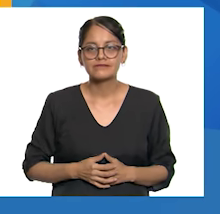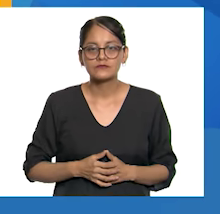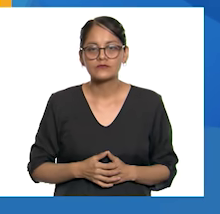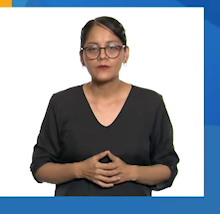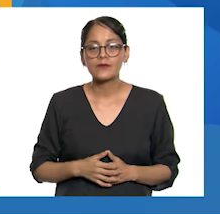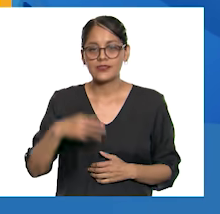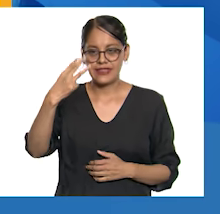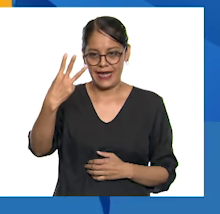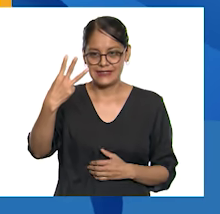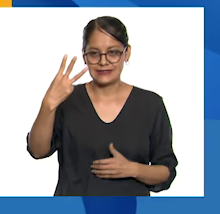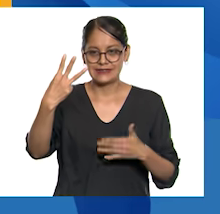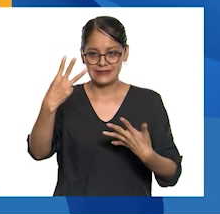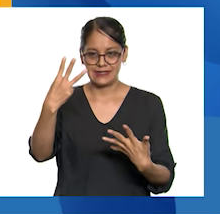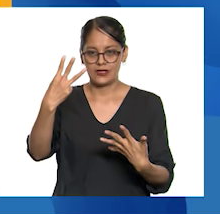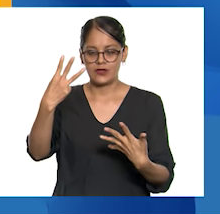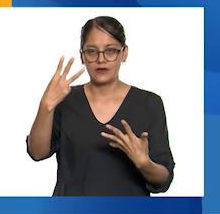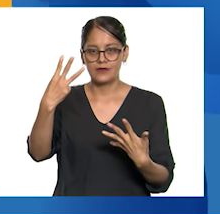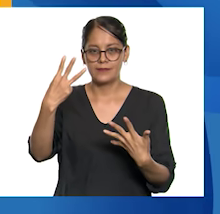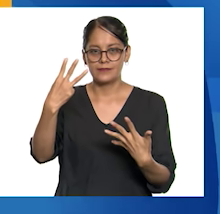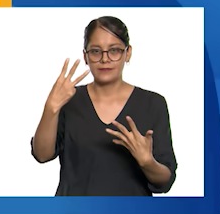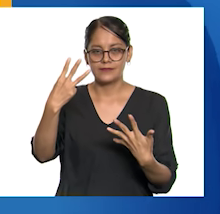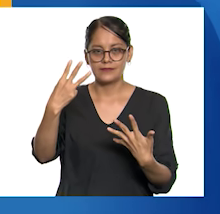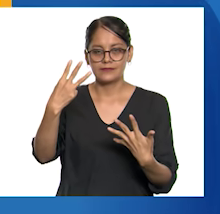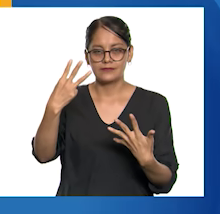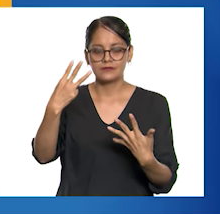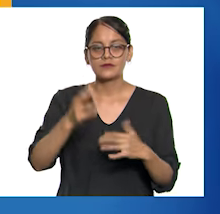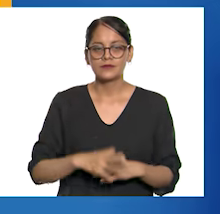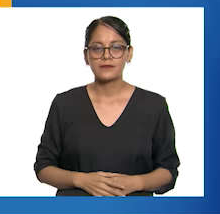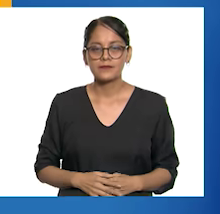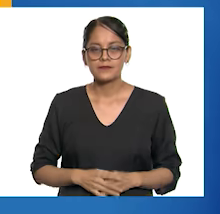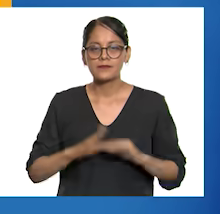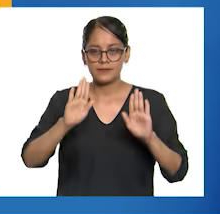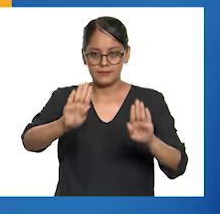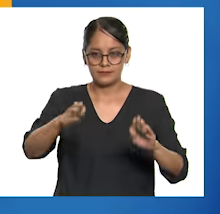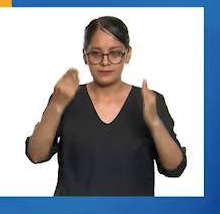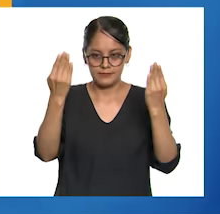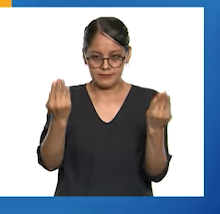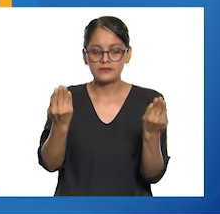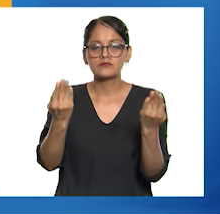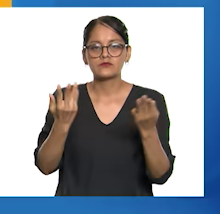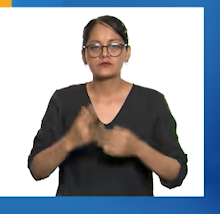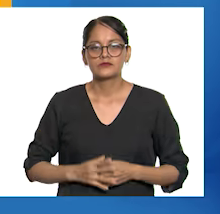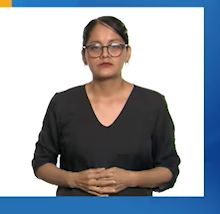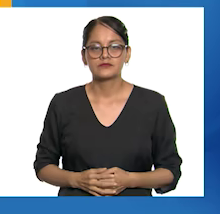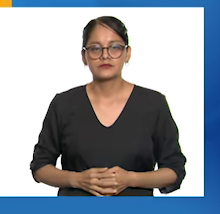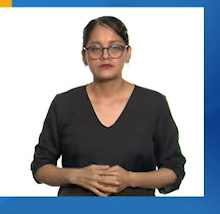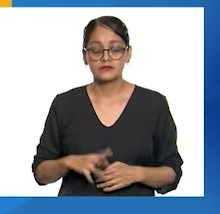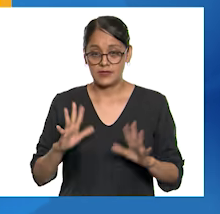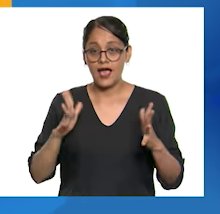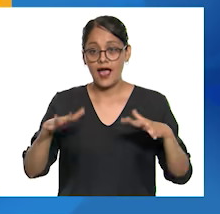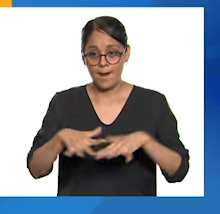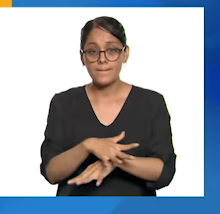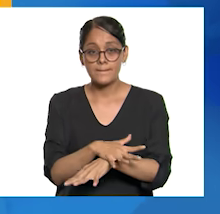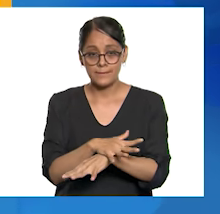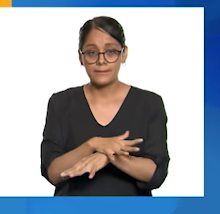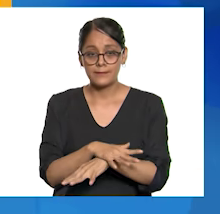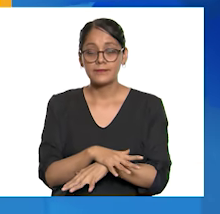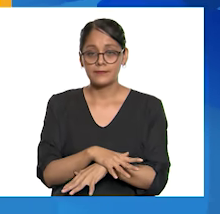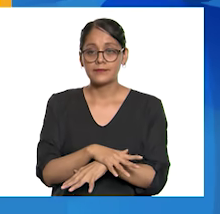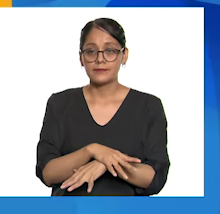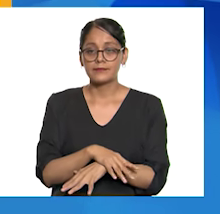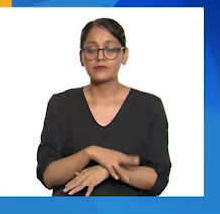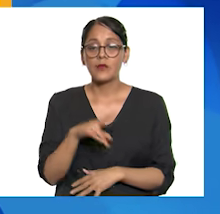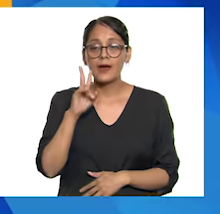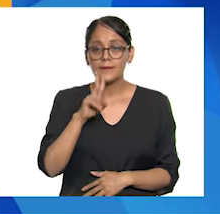la tres y la cinco. A ver, vamos a voltearlas, ahí ya las tenemos, ya cambiaron las fichas por supuesto